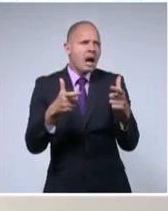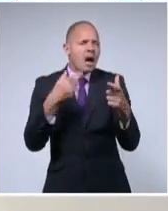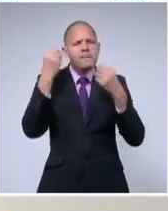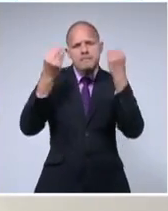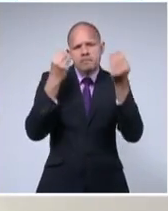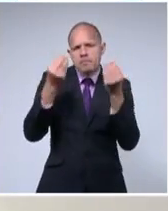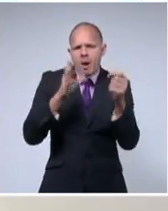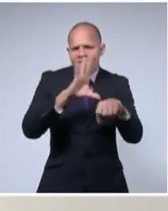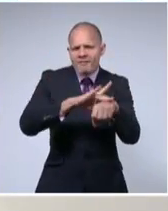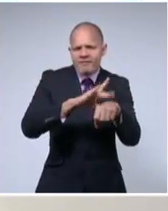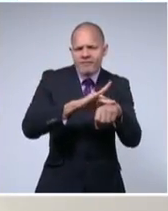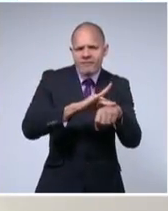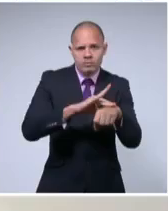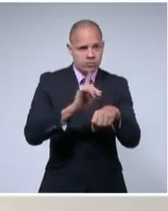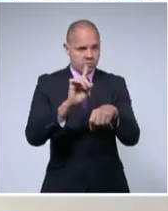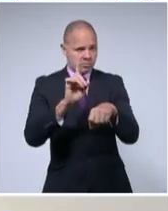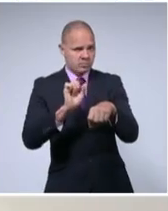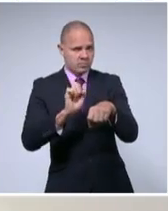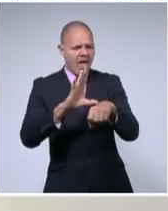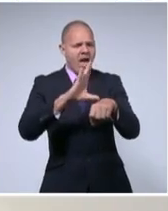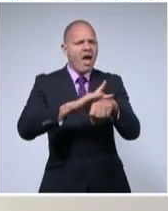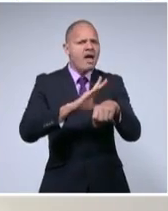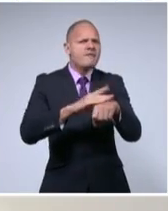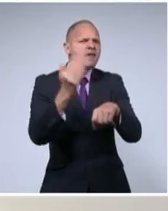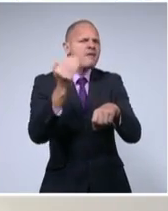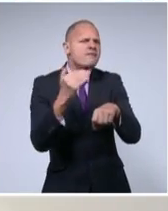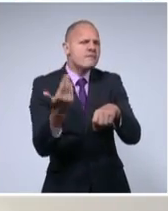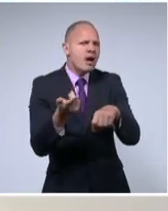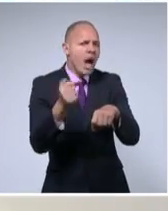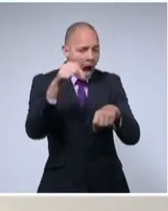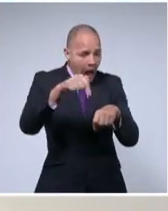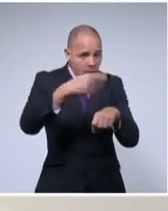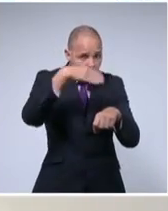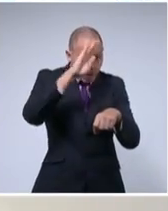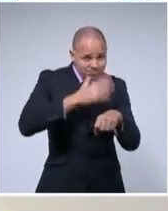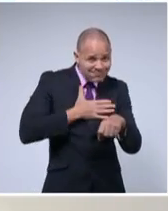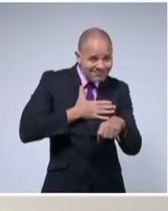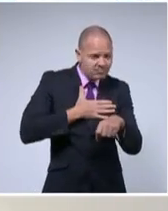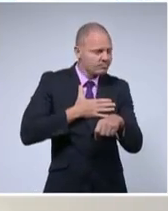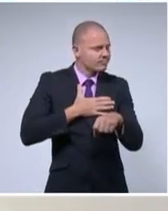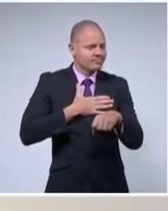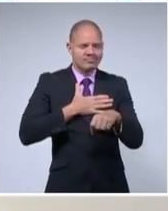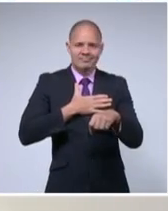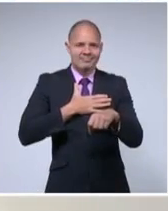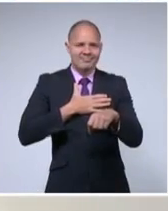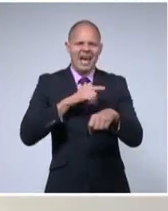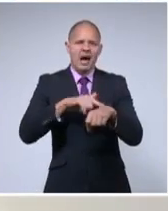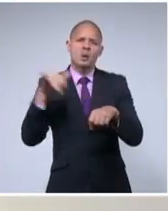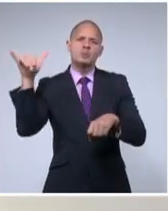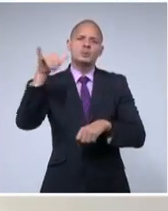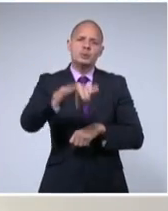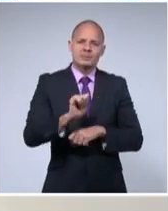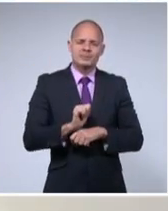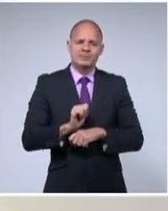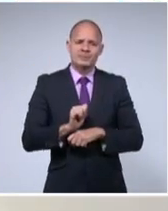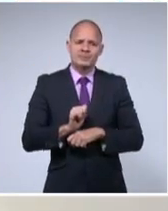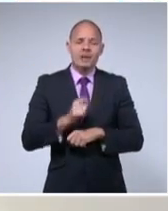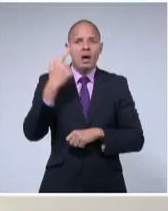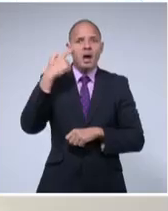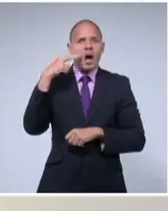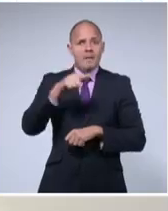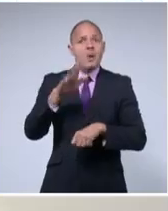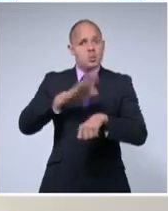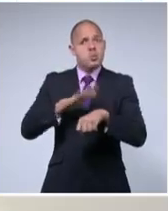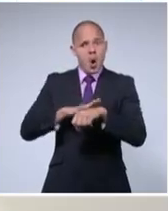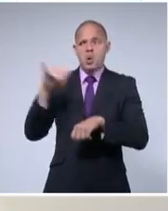esa realidad se determinaron protocolos que ya incluyen la realización de 2 exámenes de PCR y el aislamiento de los viajeros en el lugar al